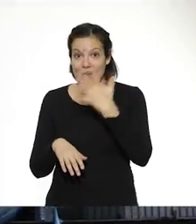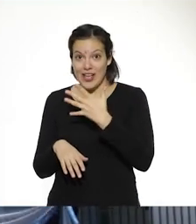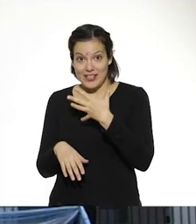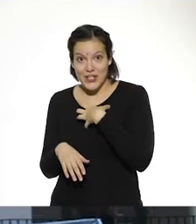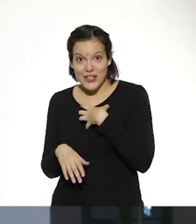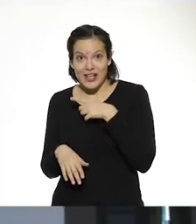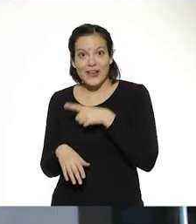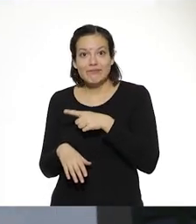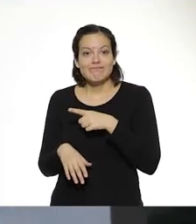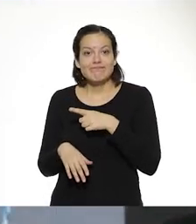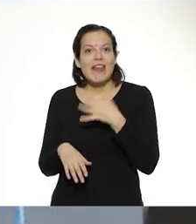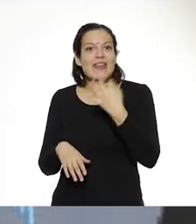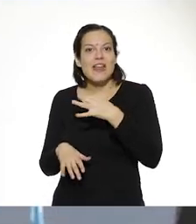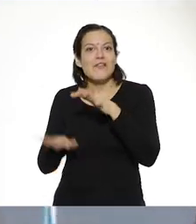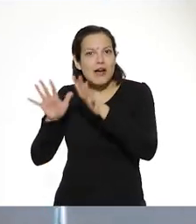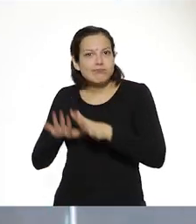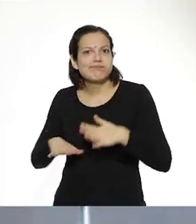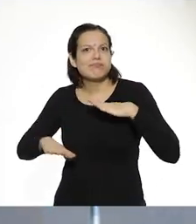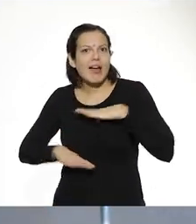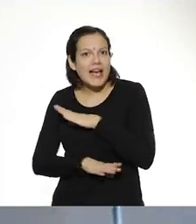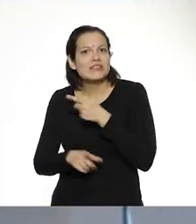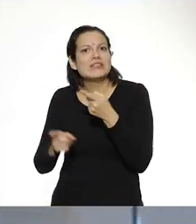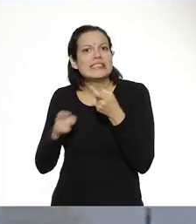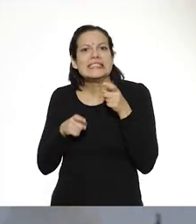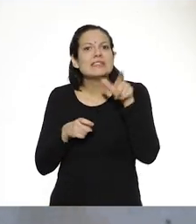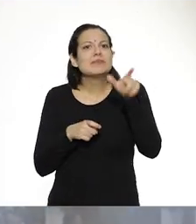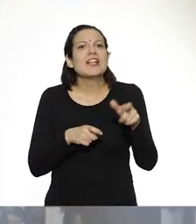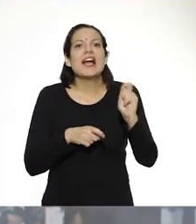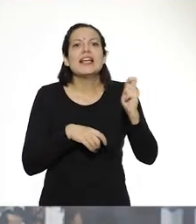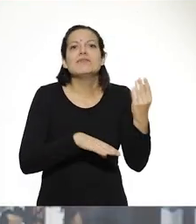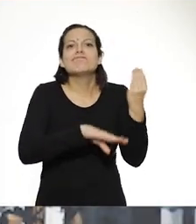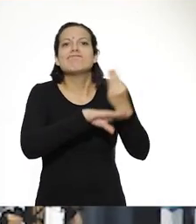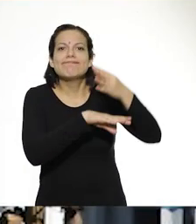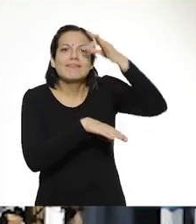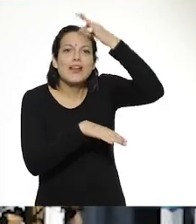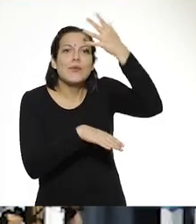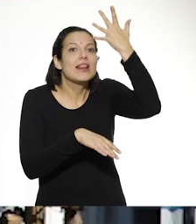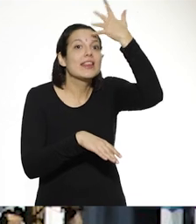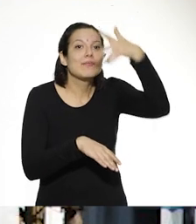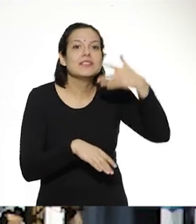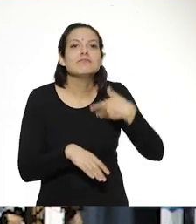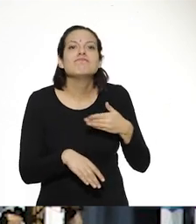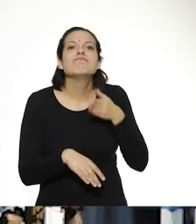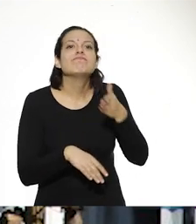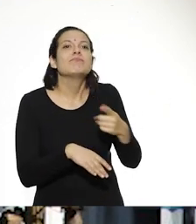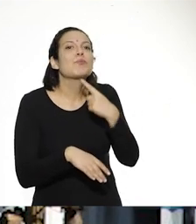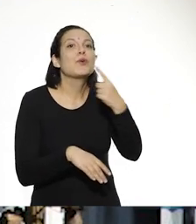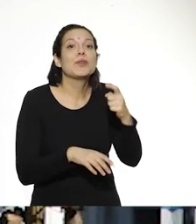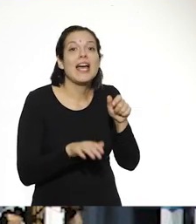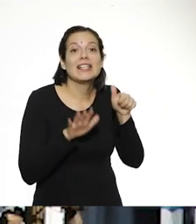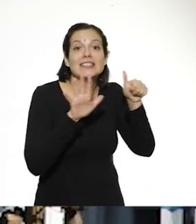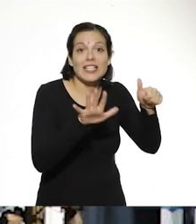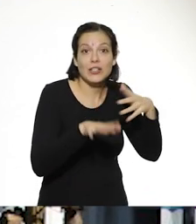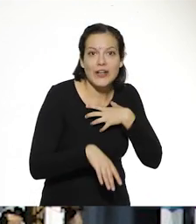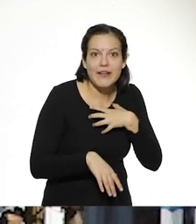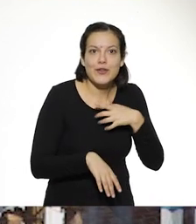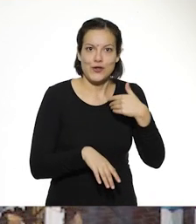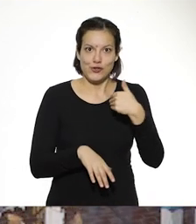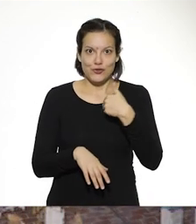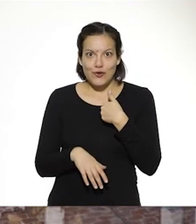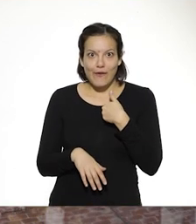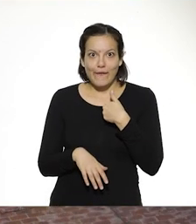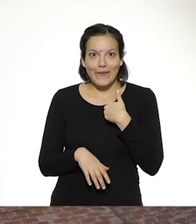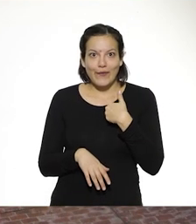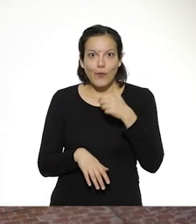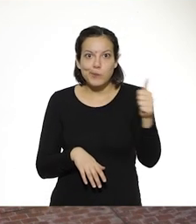tenía encargado el acto y necesitaba un San Martín. Fue a preguntar a sexto grado y yo,